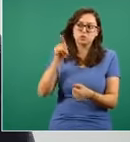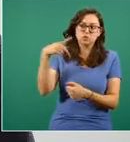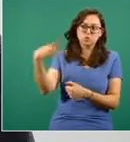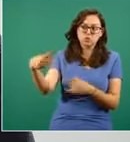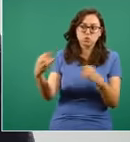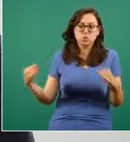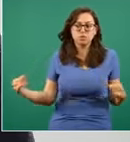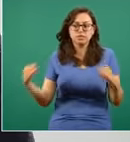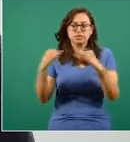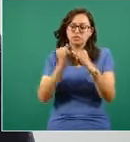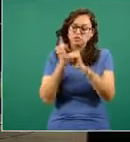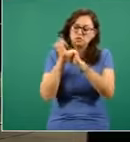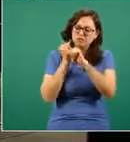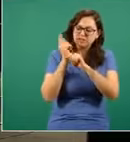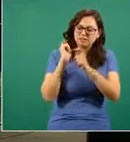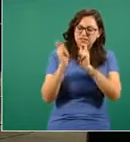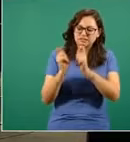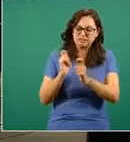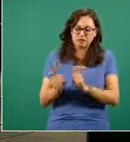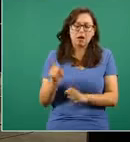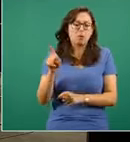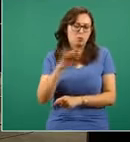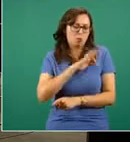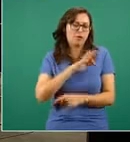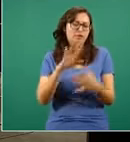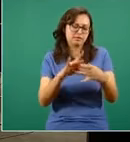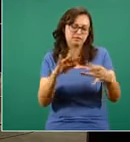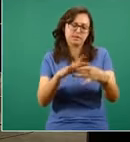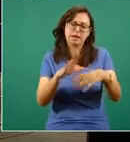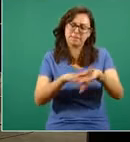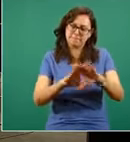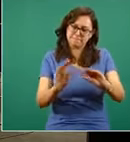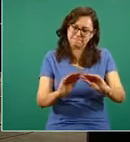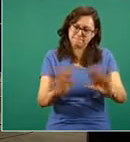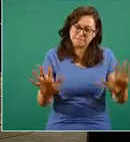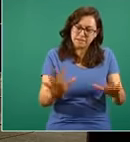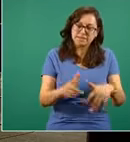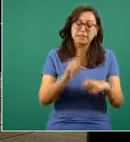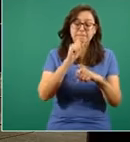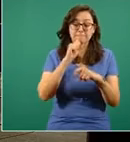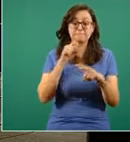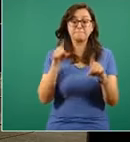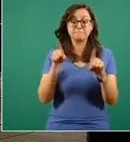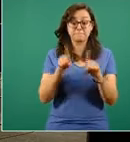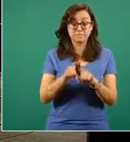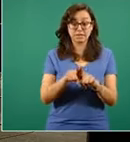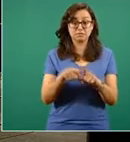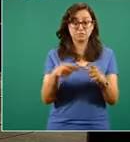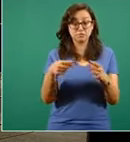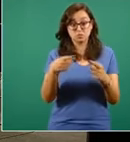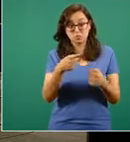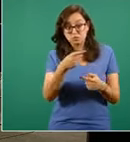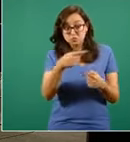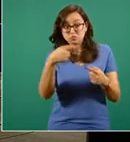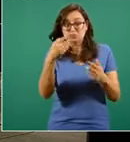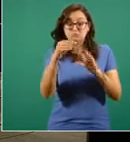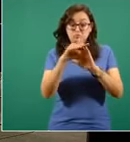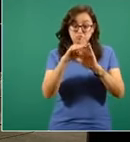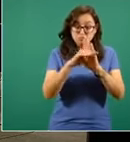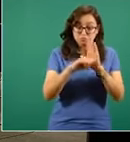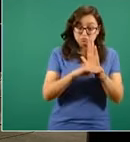realizando en relación a los medicamentos e igual en su momento nos pueda confirmar si alguno de estos protocolos